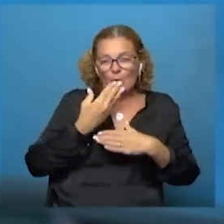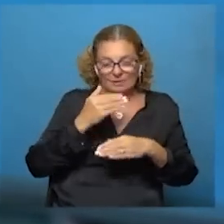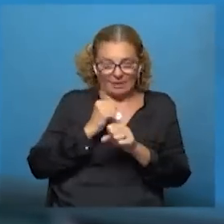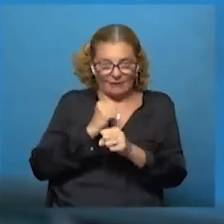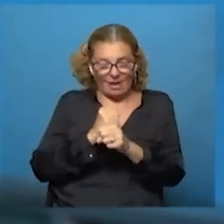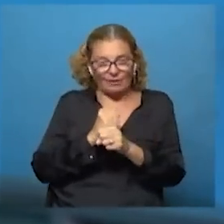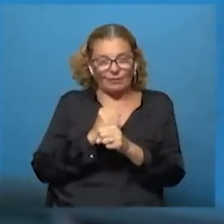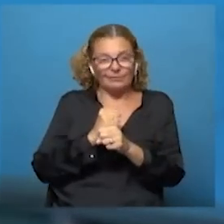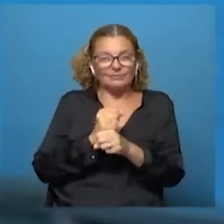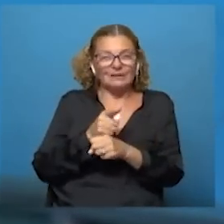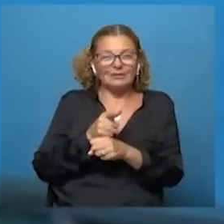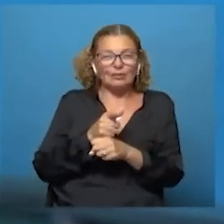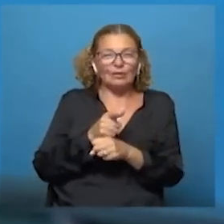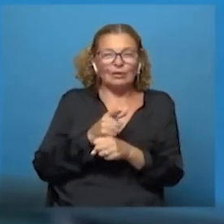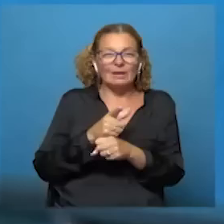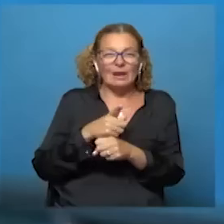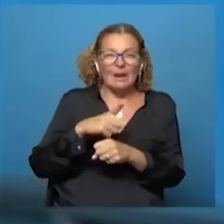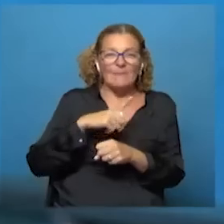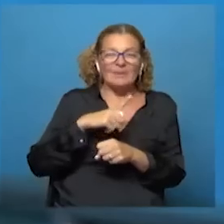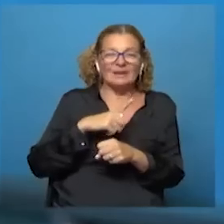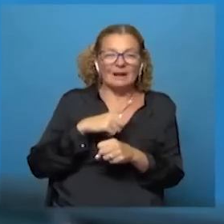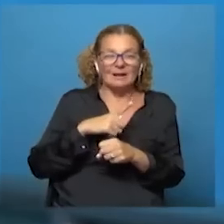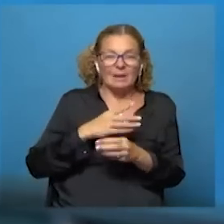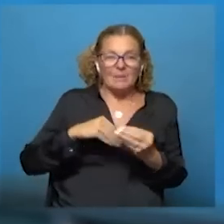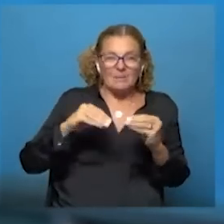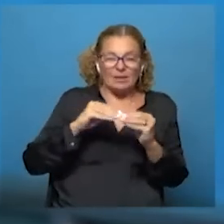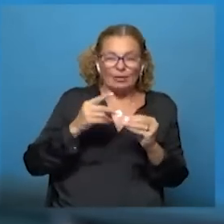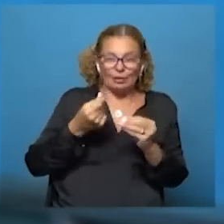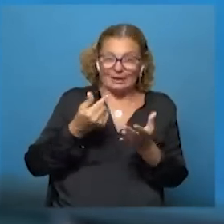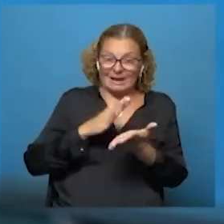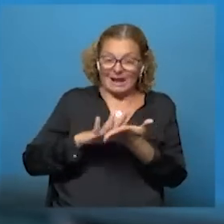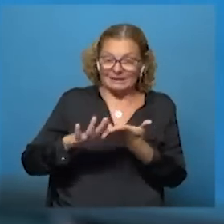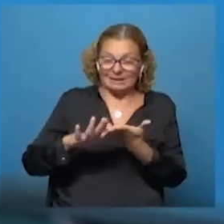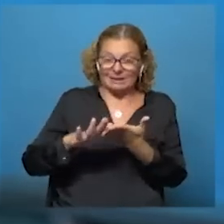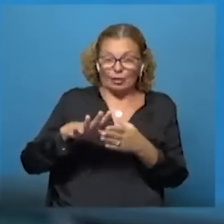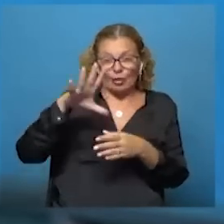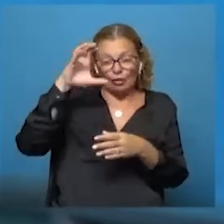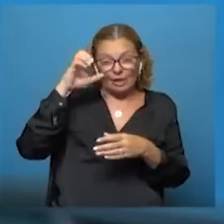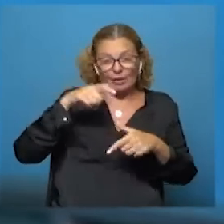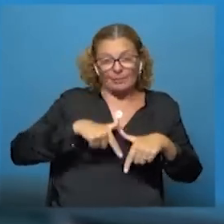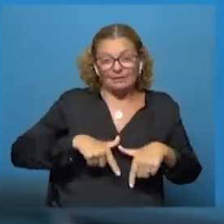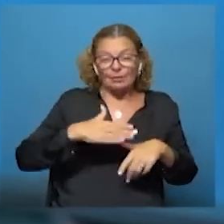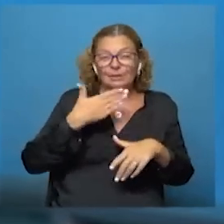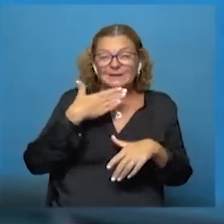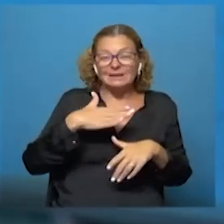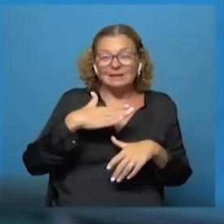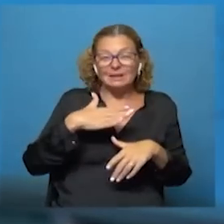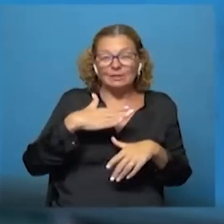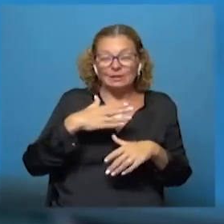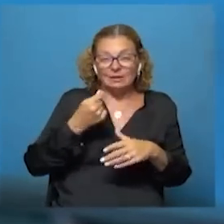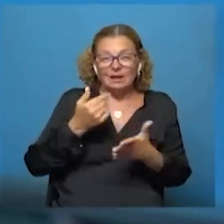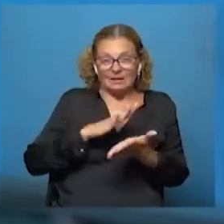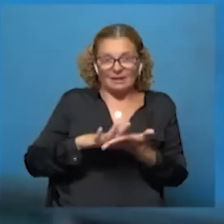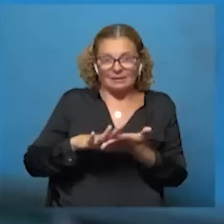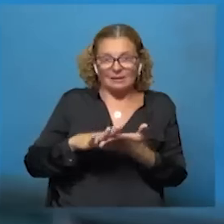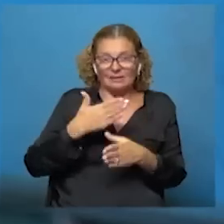que es lo que uno aspira y más cuando es honorario que también hay que recordarle al ministro que dijo No entendieron que era un horario sí